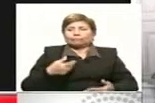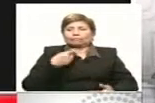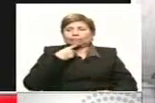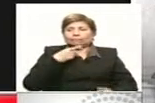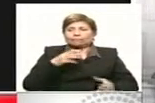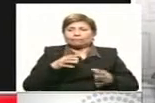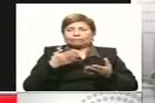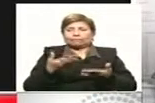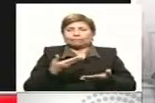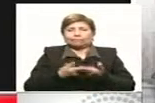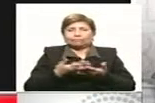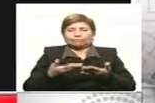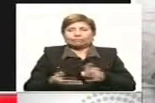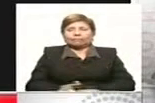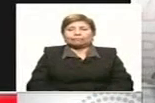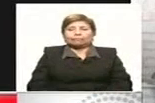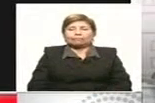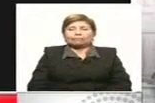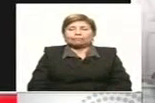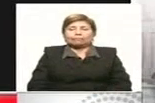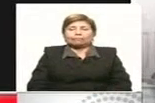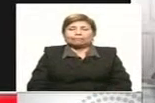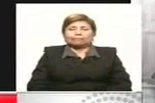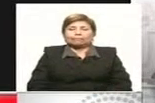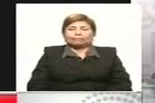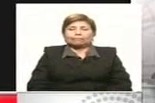congresistas presentes.